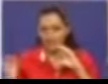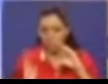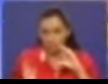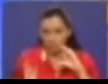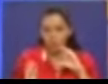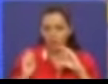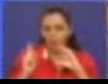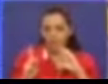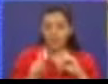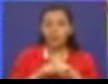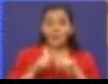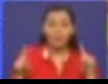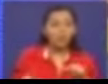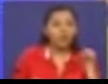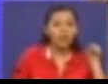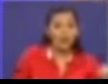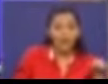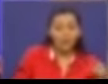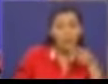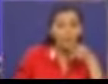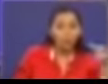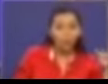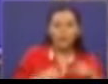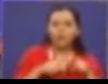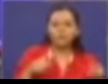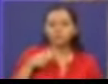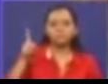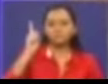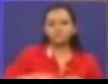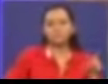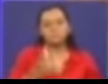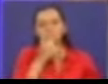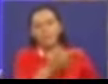eso lo consideran también gasto. Y consideran que la empresa,